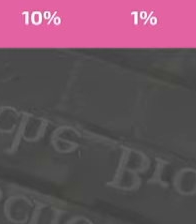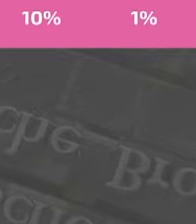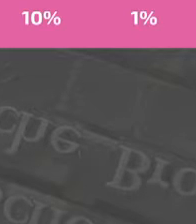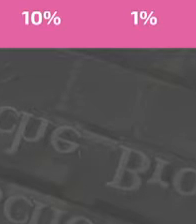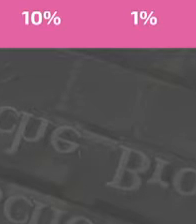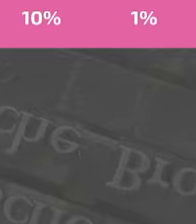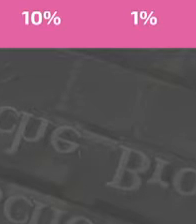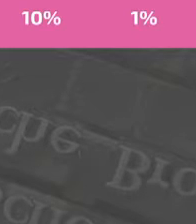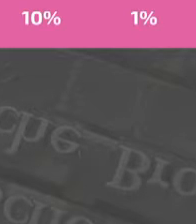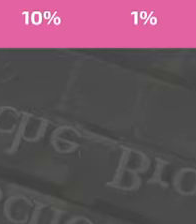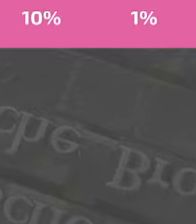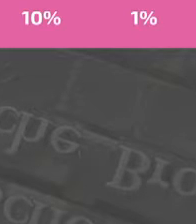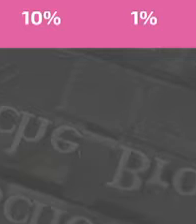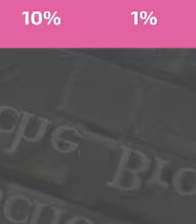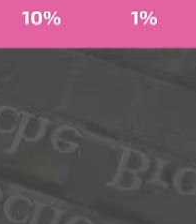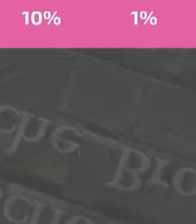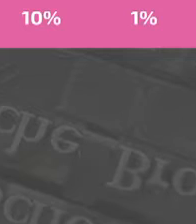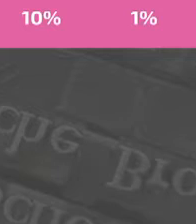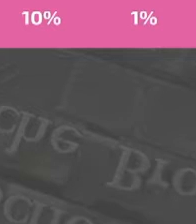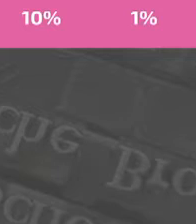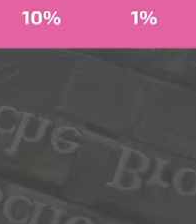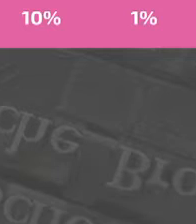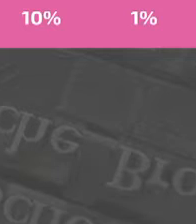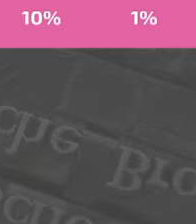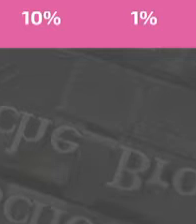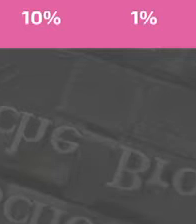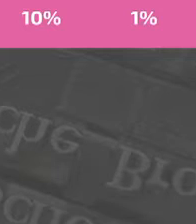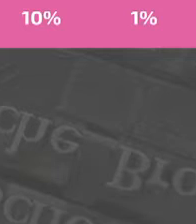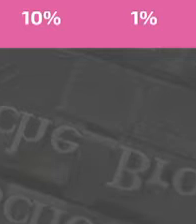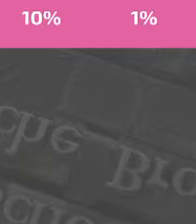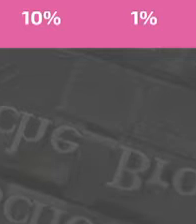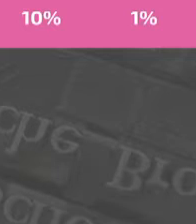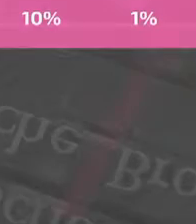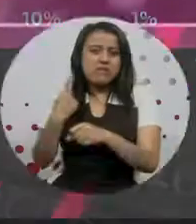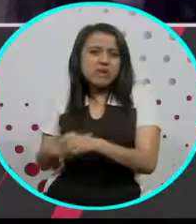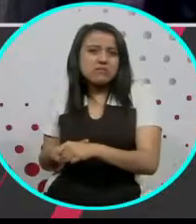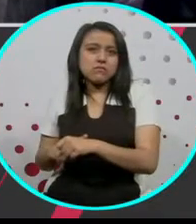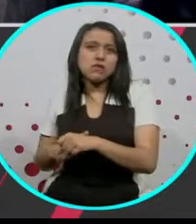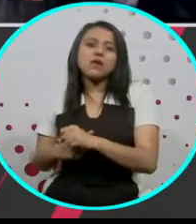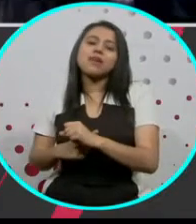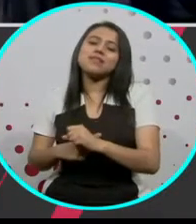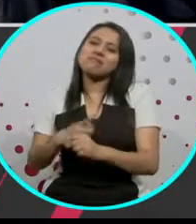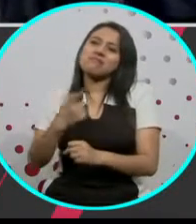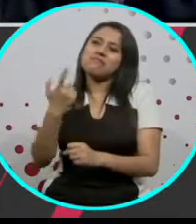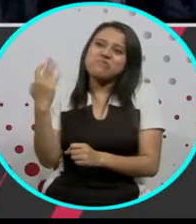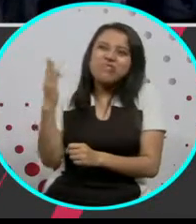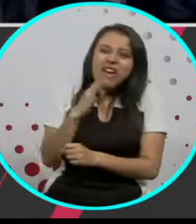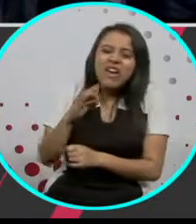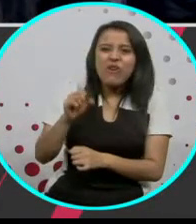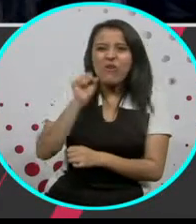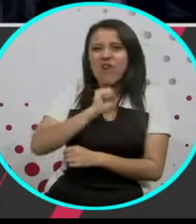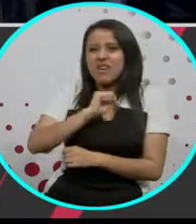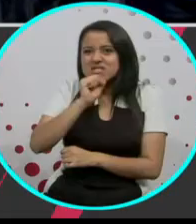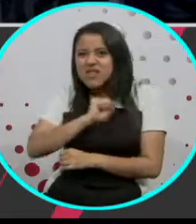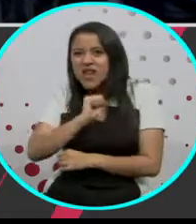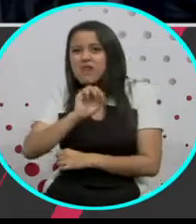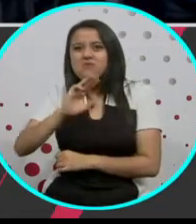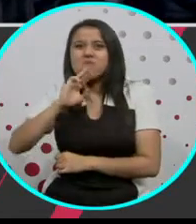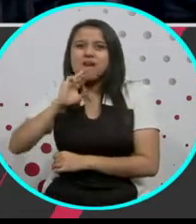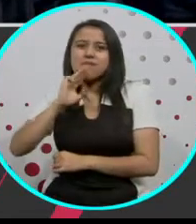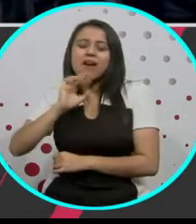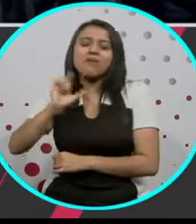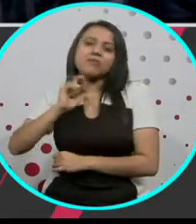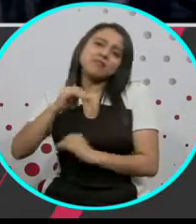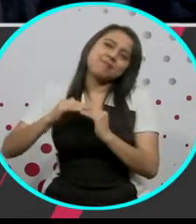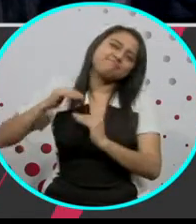con arrugas, con olores, con enfermedades, sin lugar a dudas, se ama más cuando ya estás